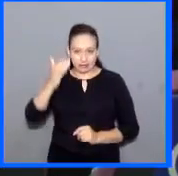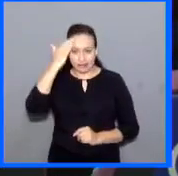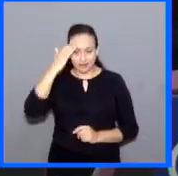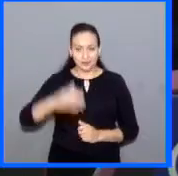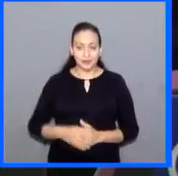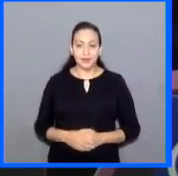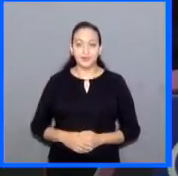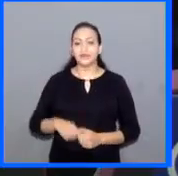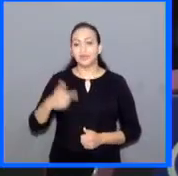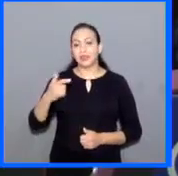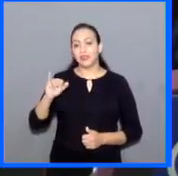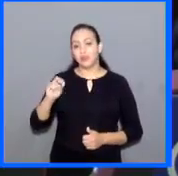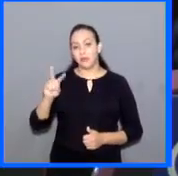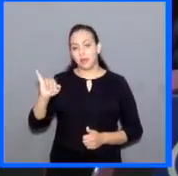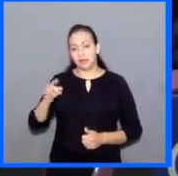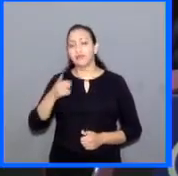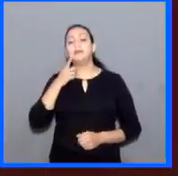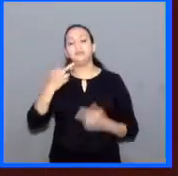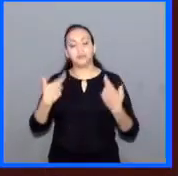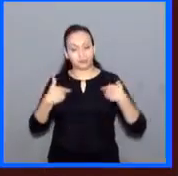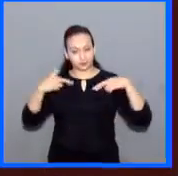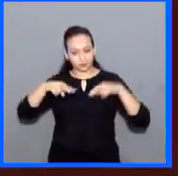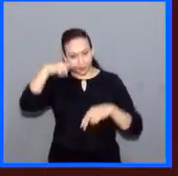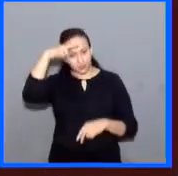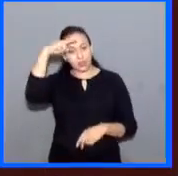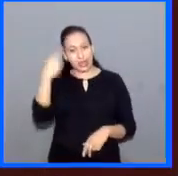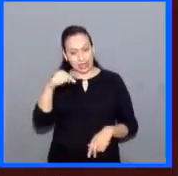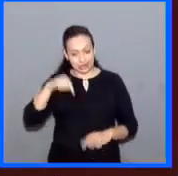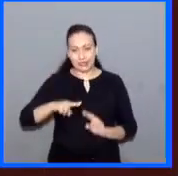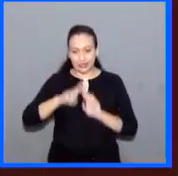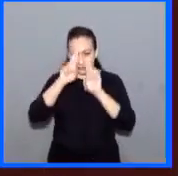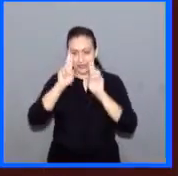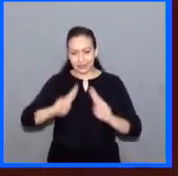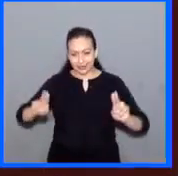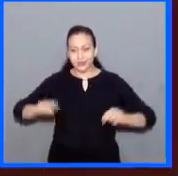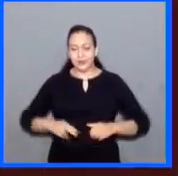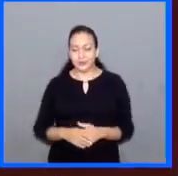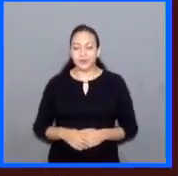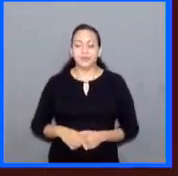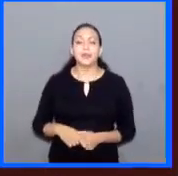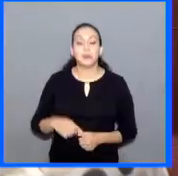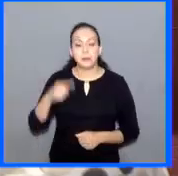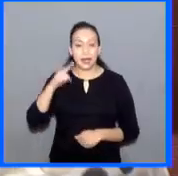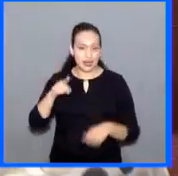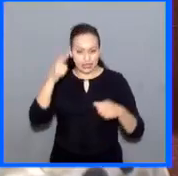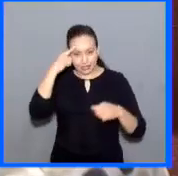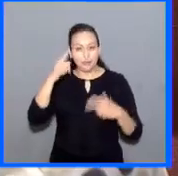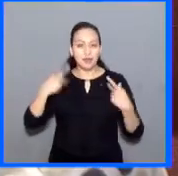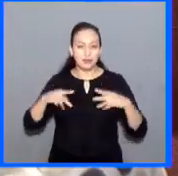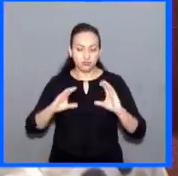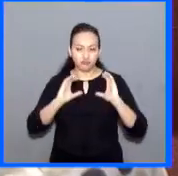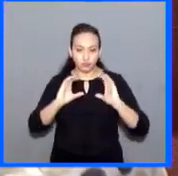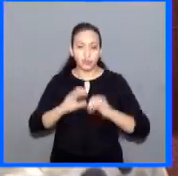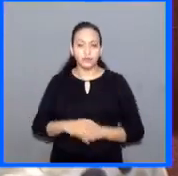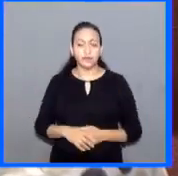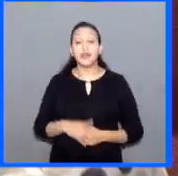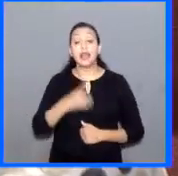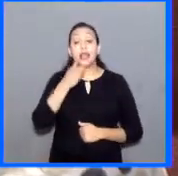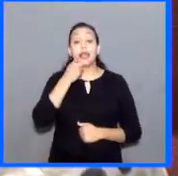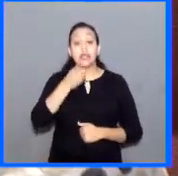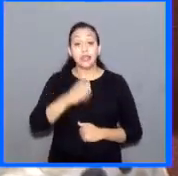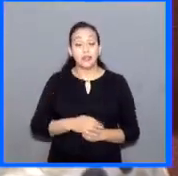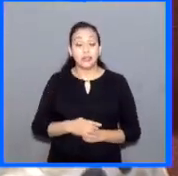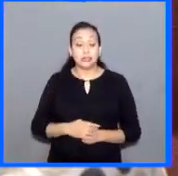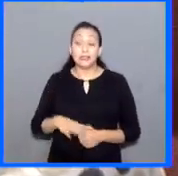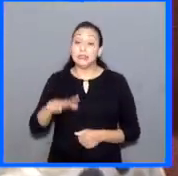Lepri, representante en México del Alto Comisionado de las Naciones Unidas para los Refugiados, por su parte, habló del creciente número de